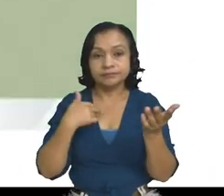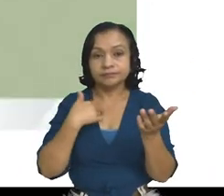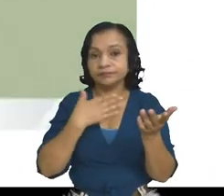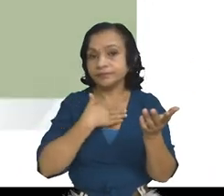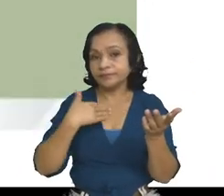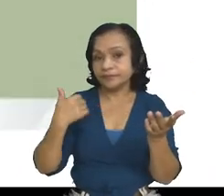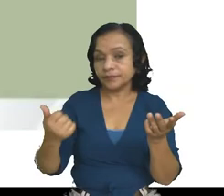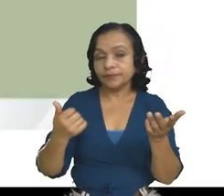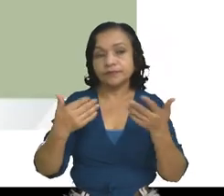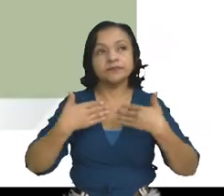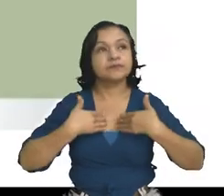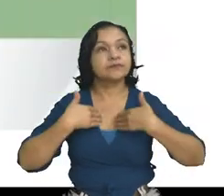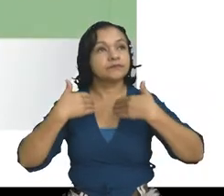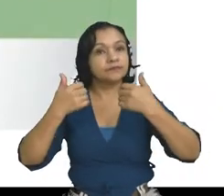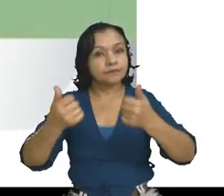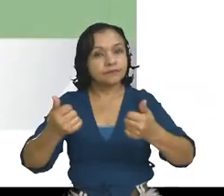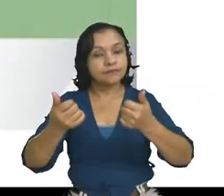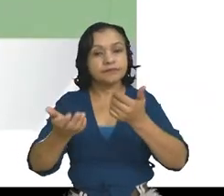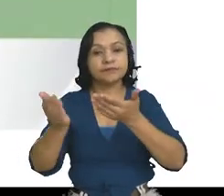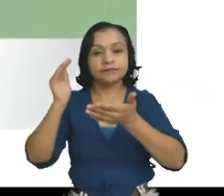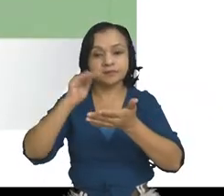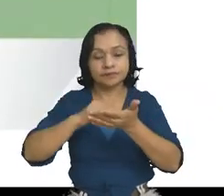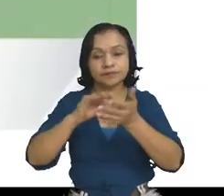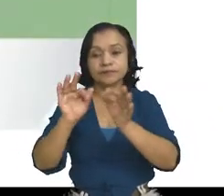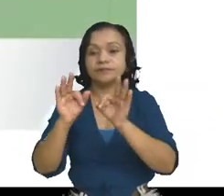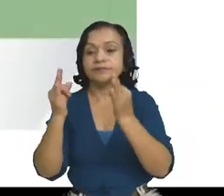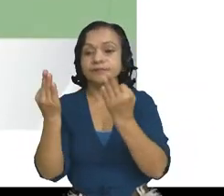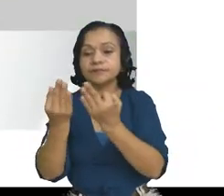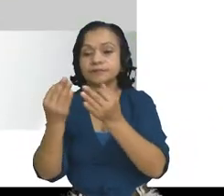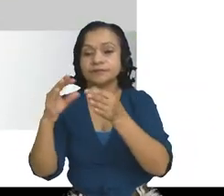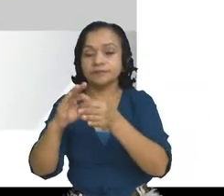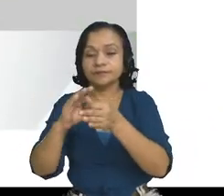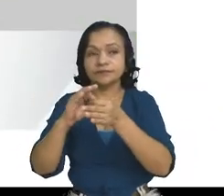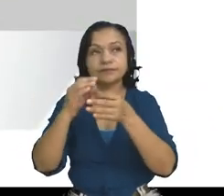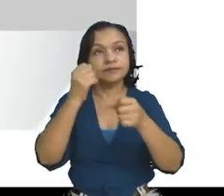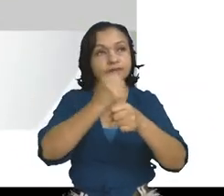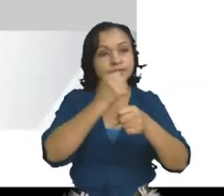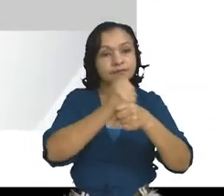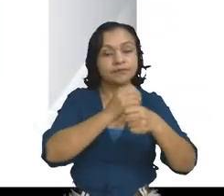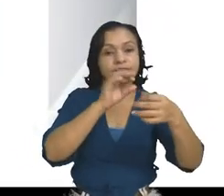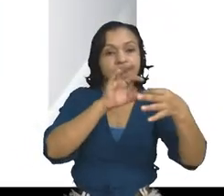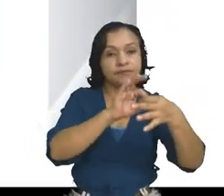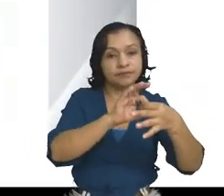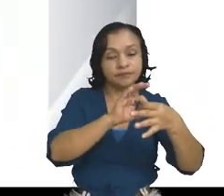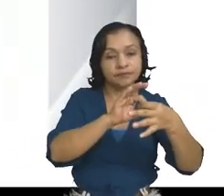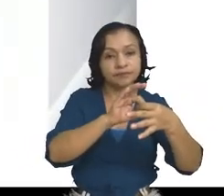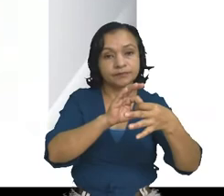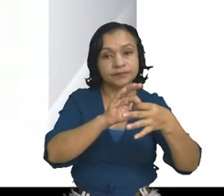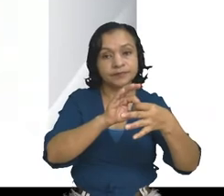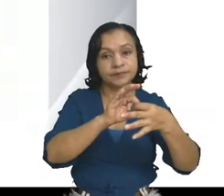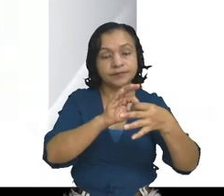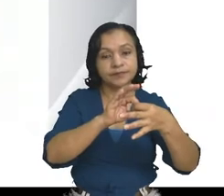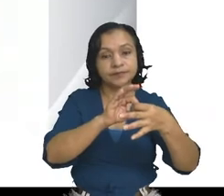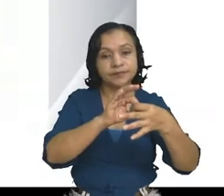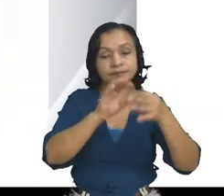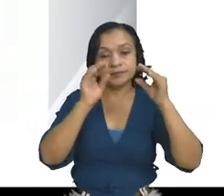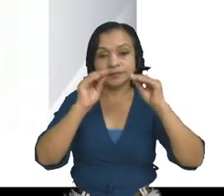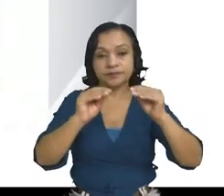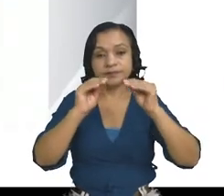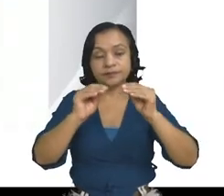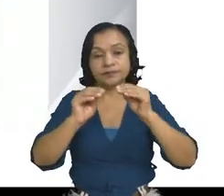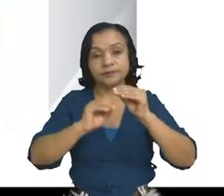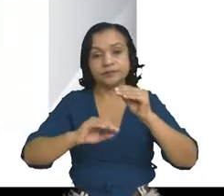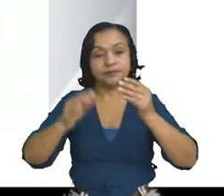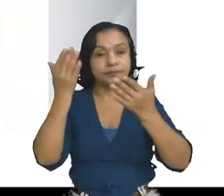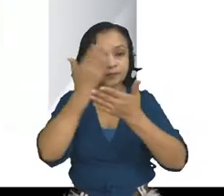su condición de salud, reincorporarse a su familia, reincorporarse a su trabajo, reincorporarse, si usted es en una edad de educación, a sus